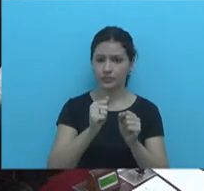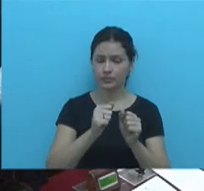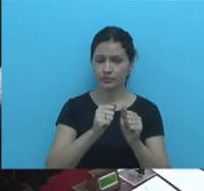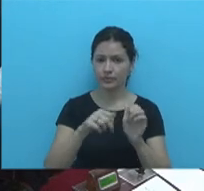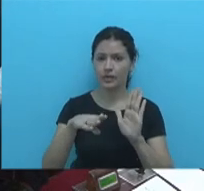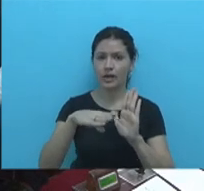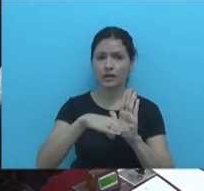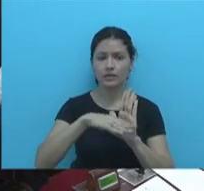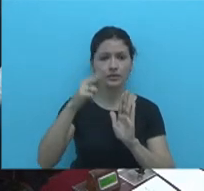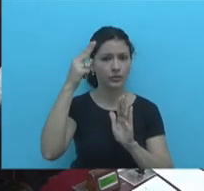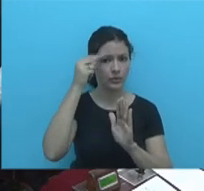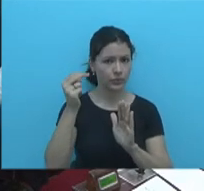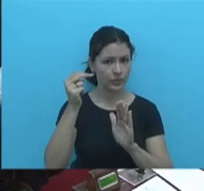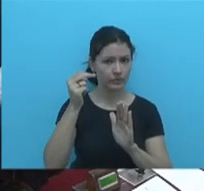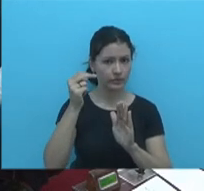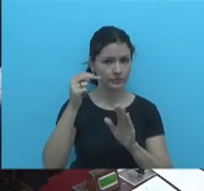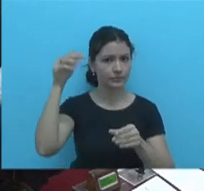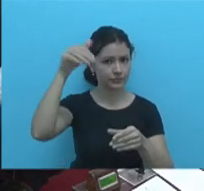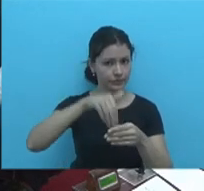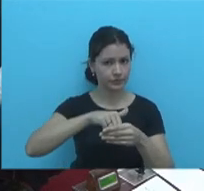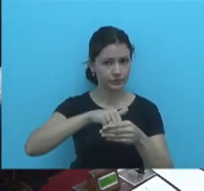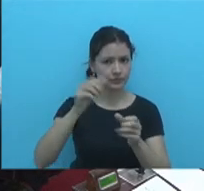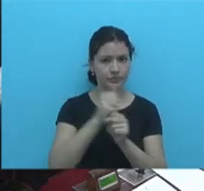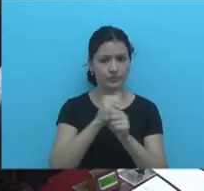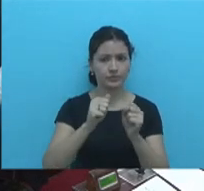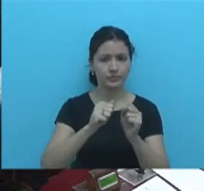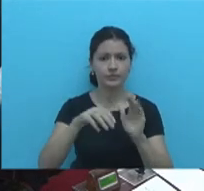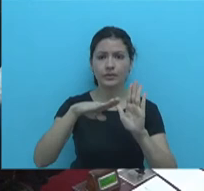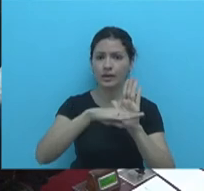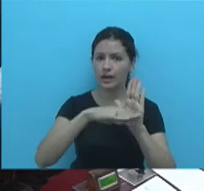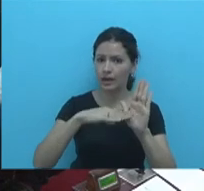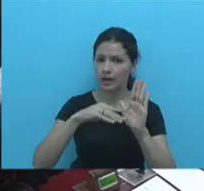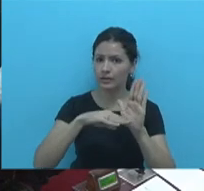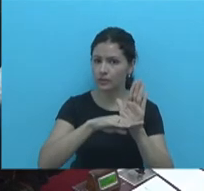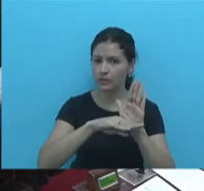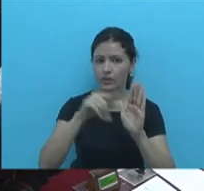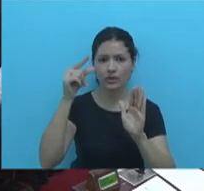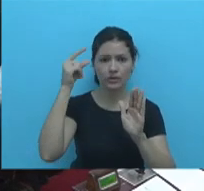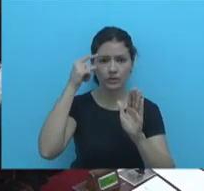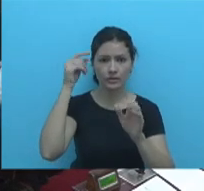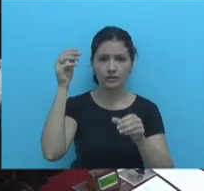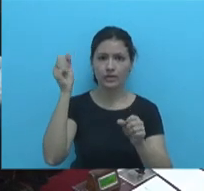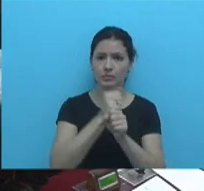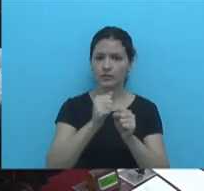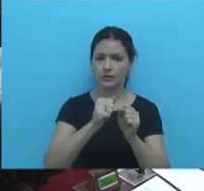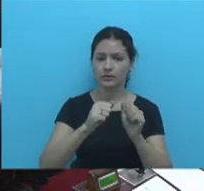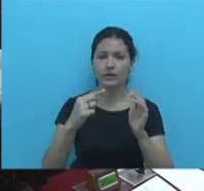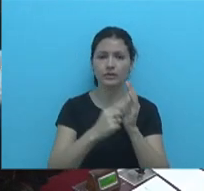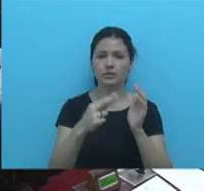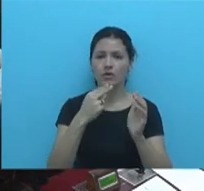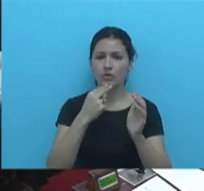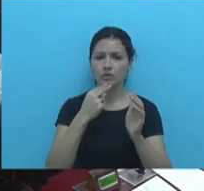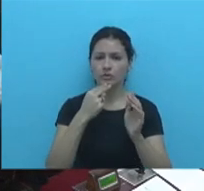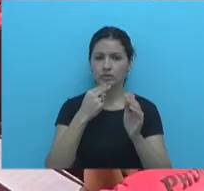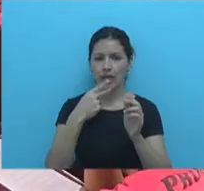aprobado. Artículo 9, aprobado. Artículo 10, también aprobado. Y el